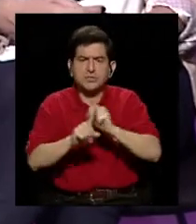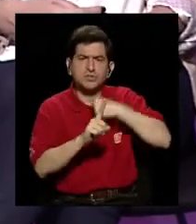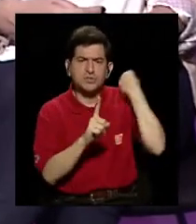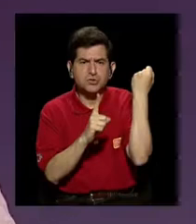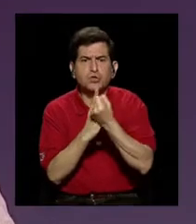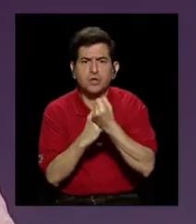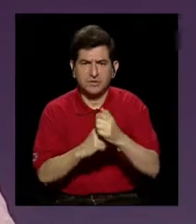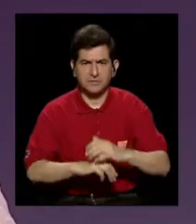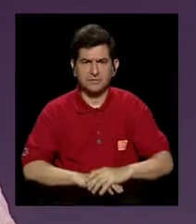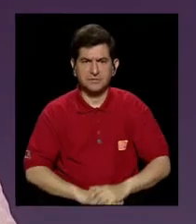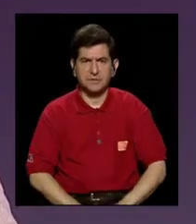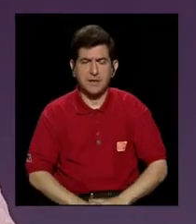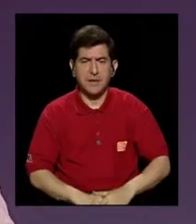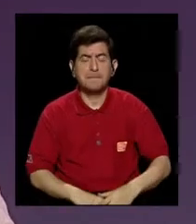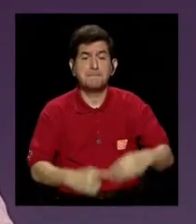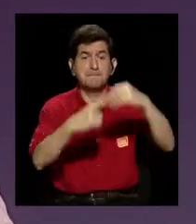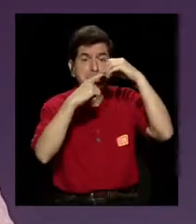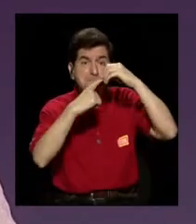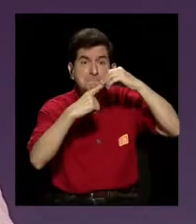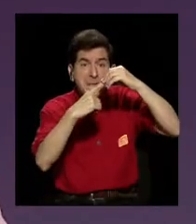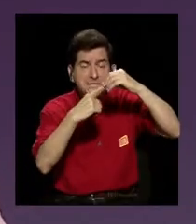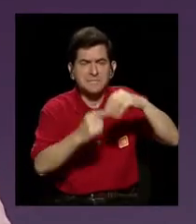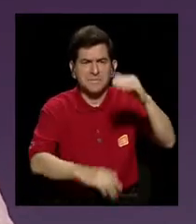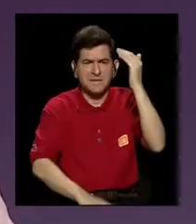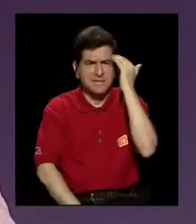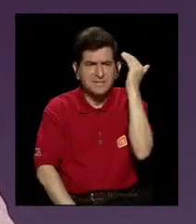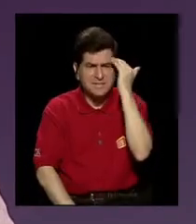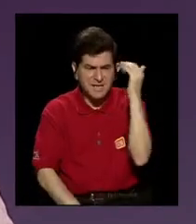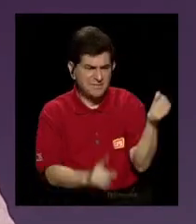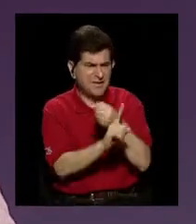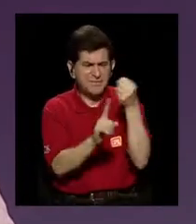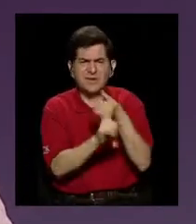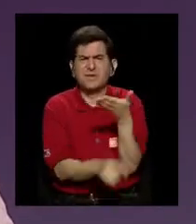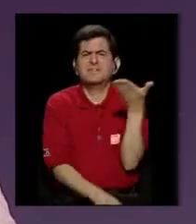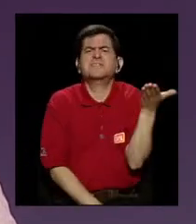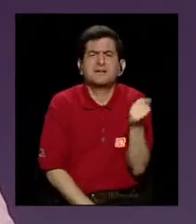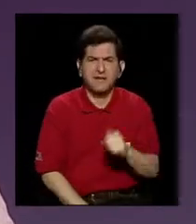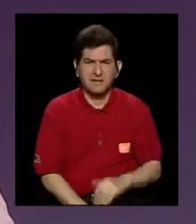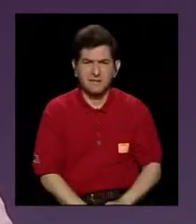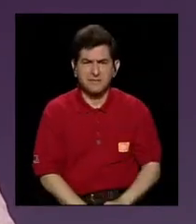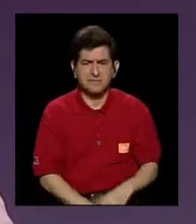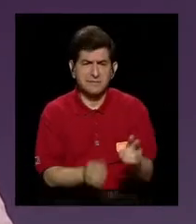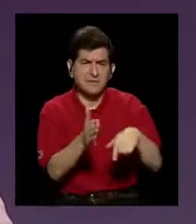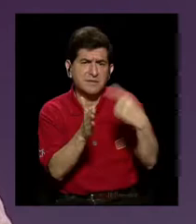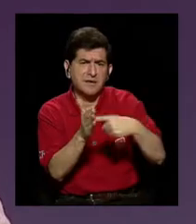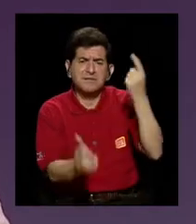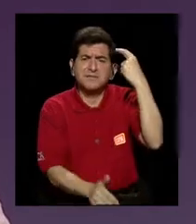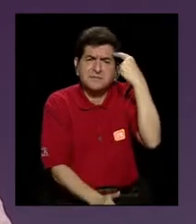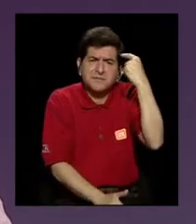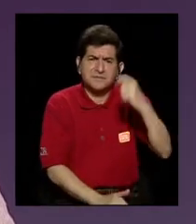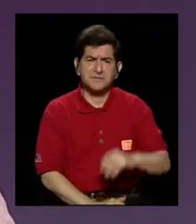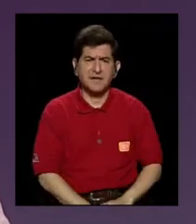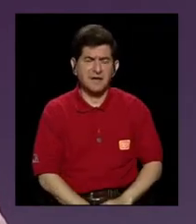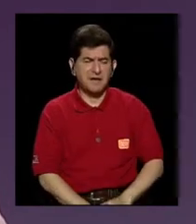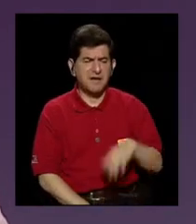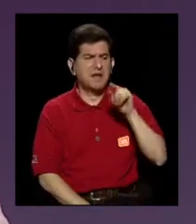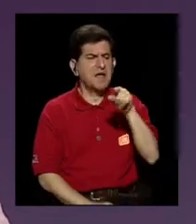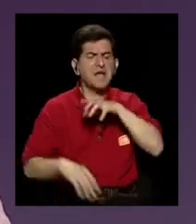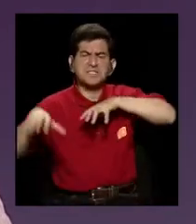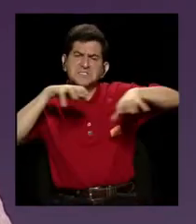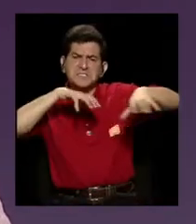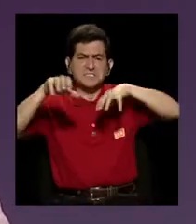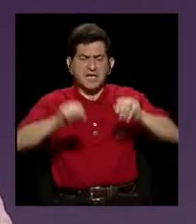sociedad. Lo primordial es conocer qué es la violencia, ¿verdad? Porque muchas veces pensamos que este